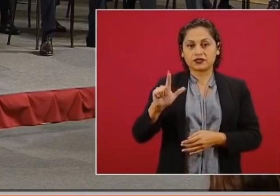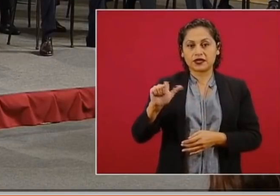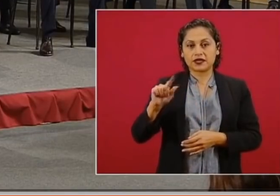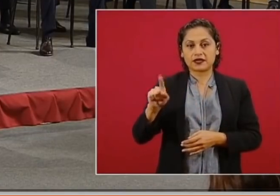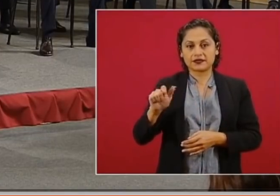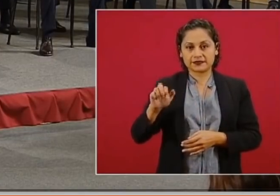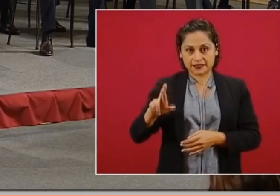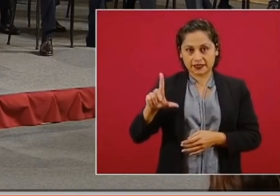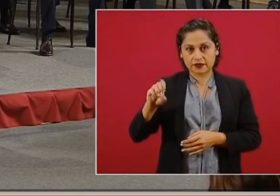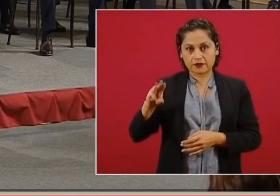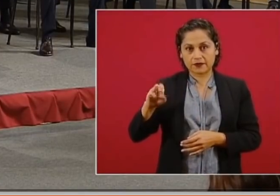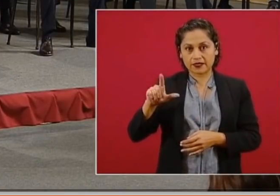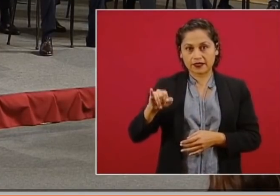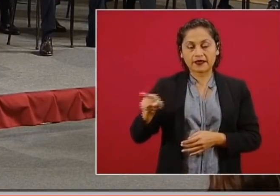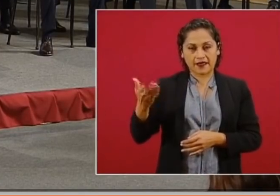la palabra.